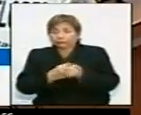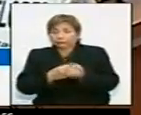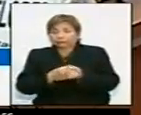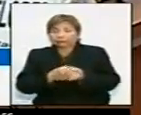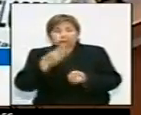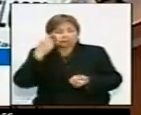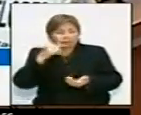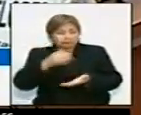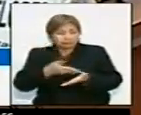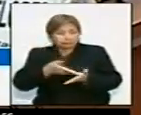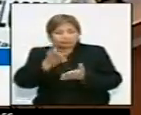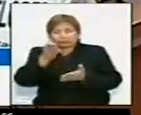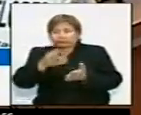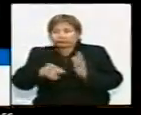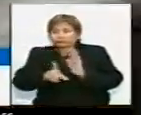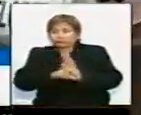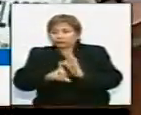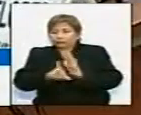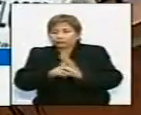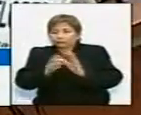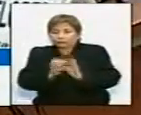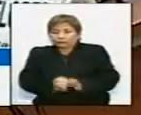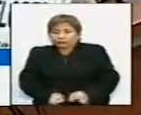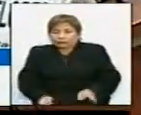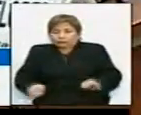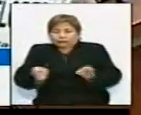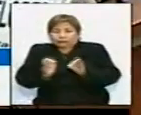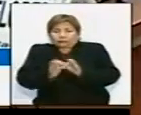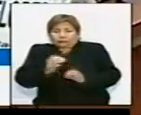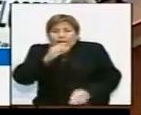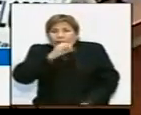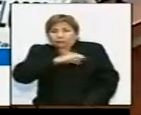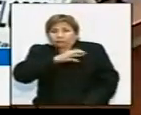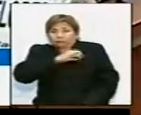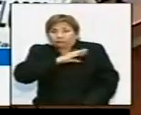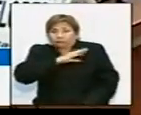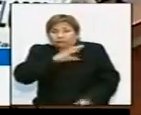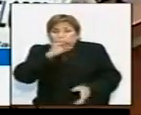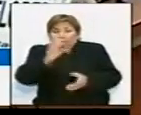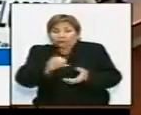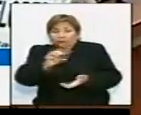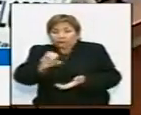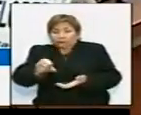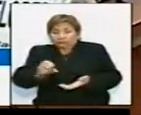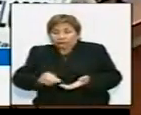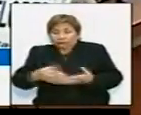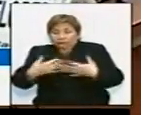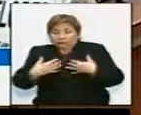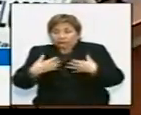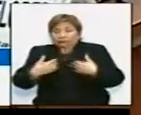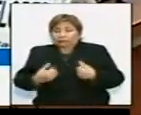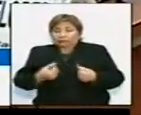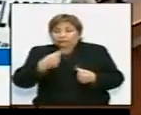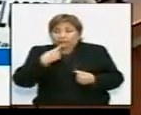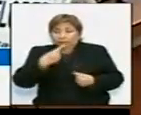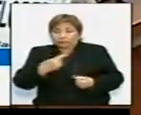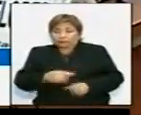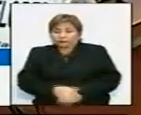la ha apoyado para que salgan leyes importantes en beneficio de la población en materia de salud.